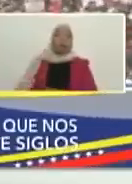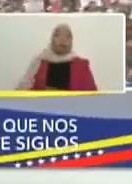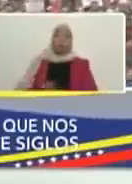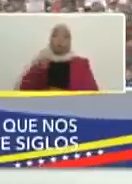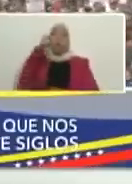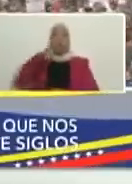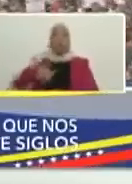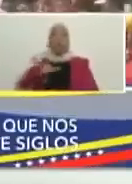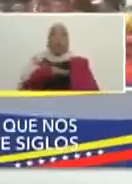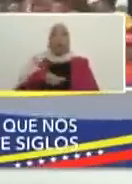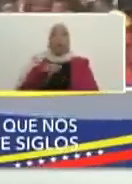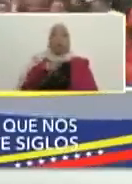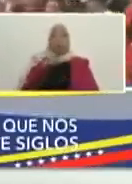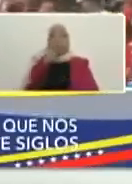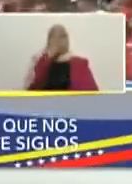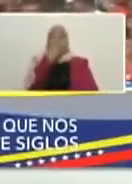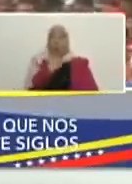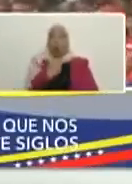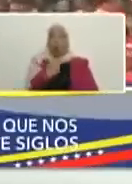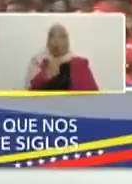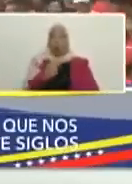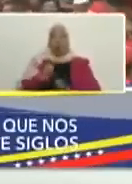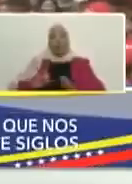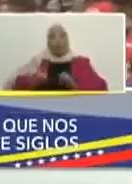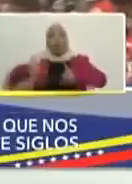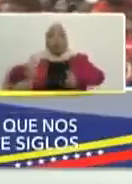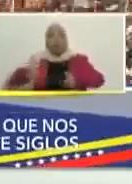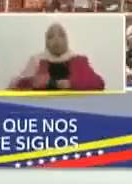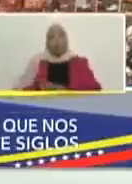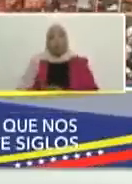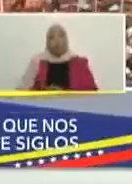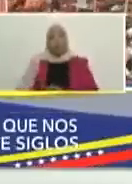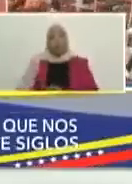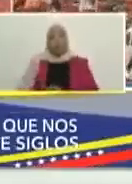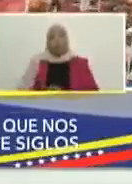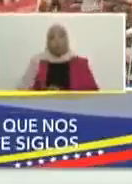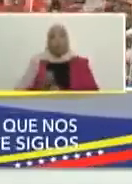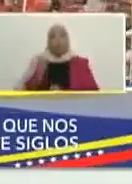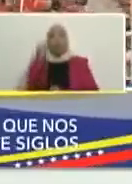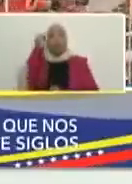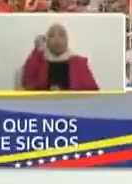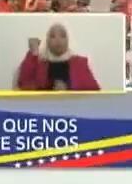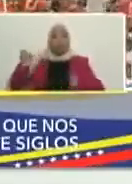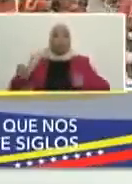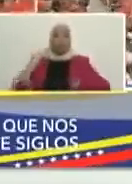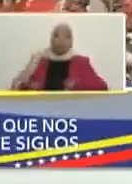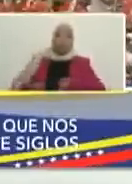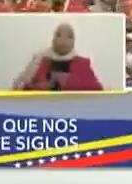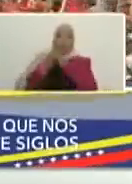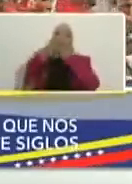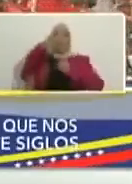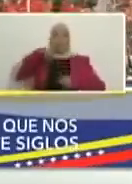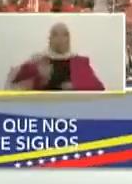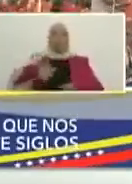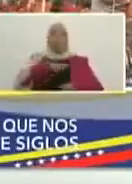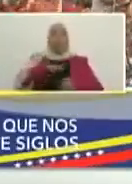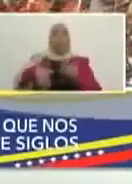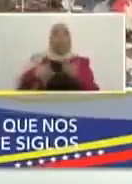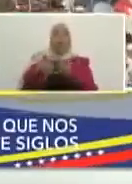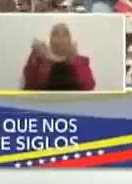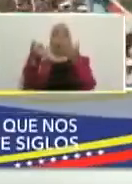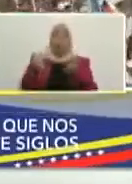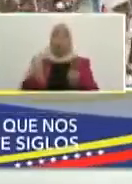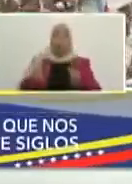el pueblo humilde, surgió lo que sería la esperanza más grande del por ahora, porque